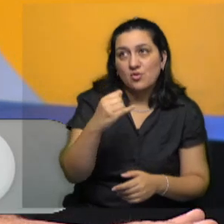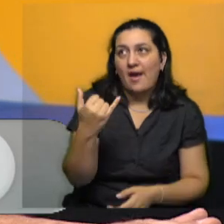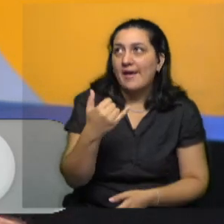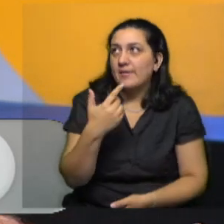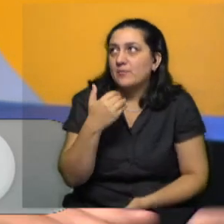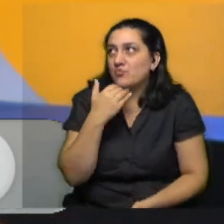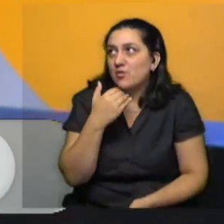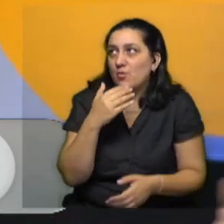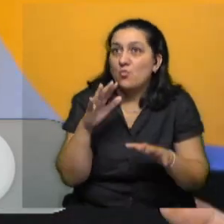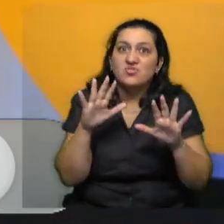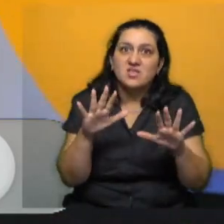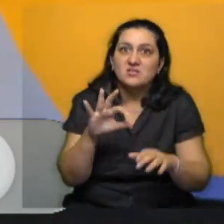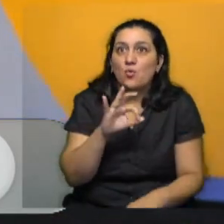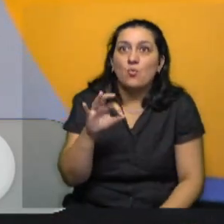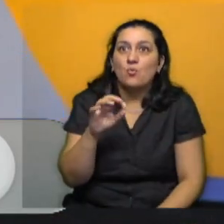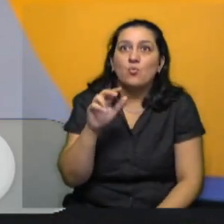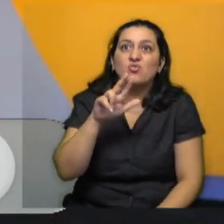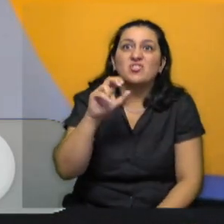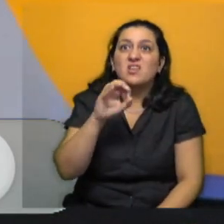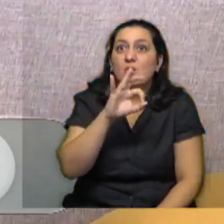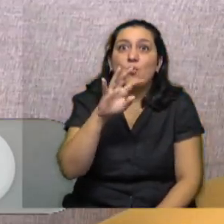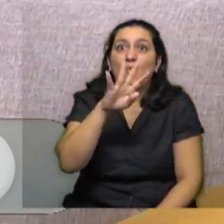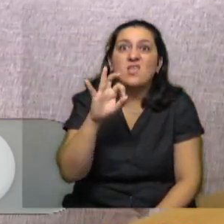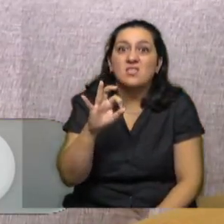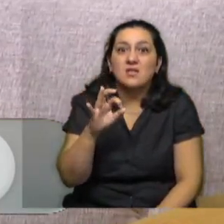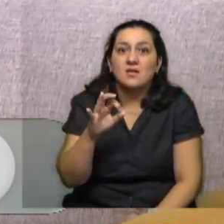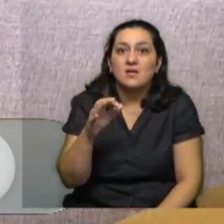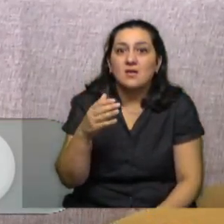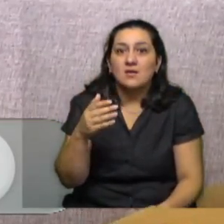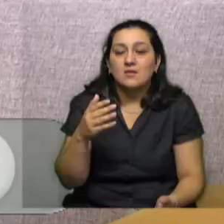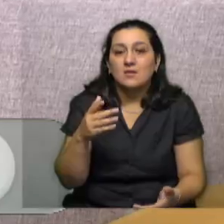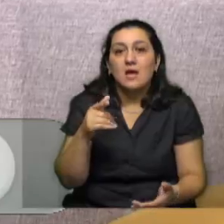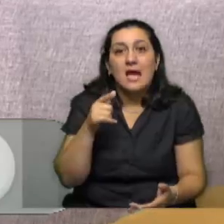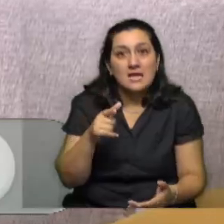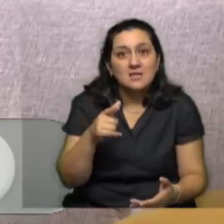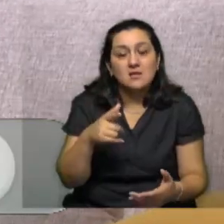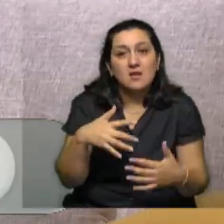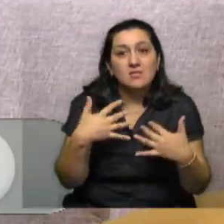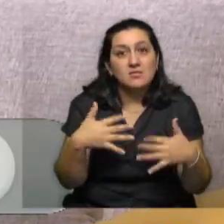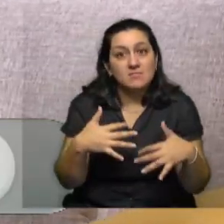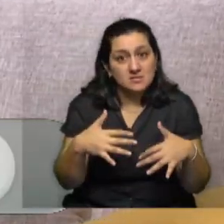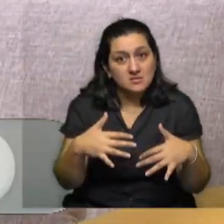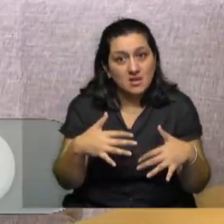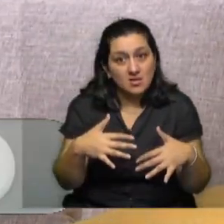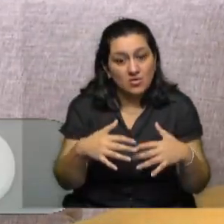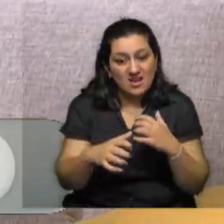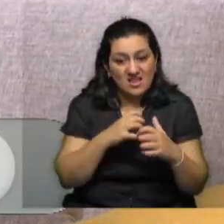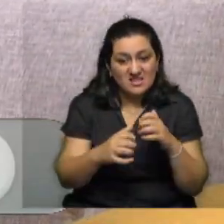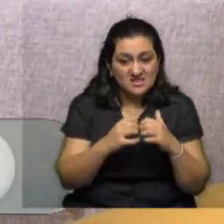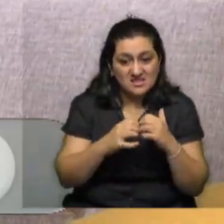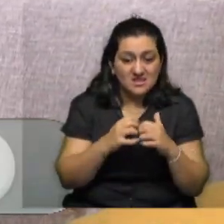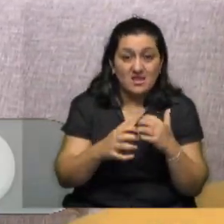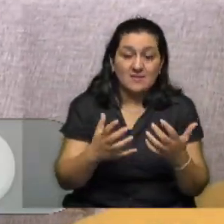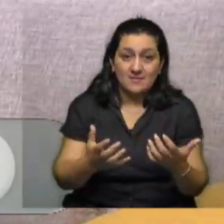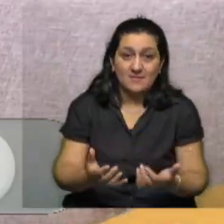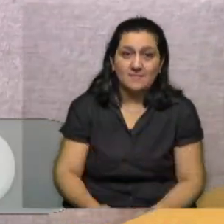hubiera un 10. Un 30, un 40, por ejemplo. 40. ¿Qué pasa ahí? A partir de allí, nada, tenemos una intensidad mayor de campos electromagnéticos, de